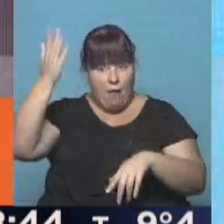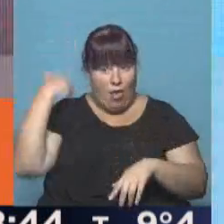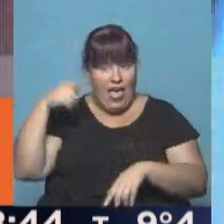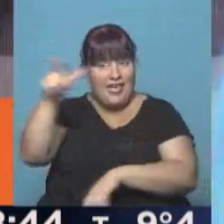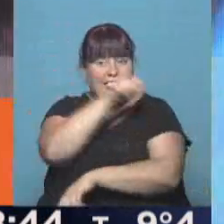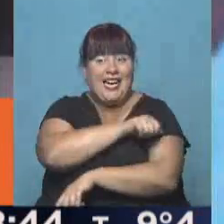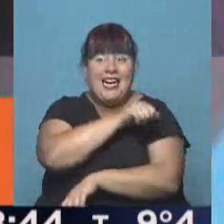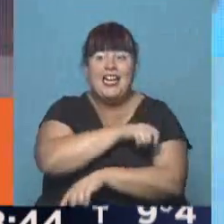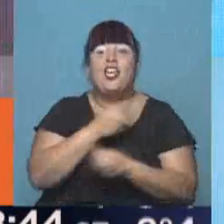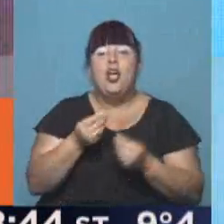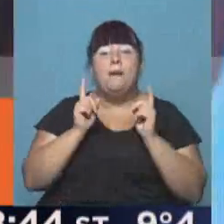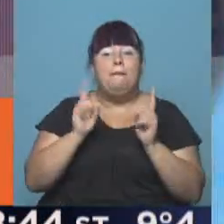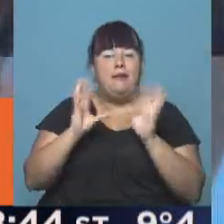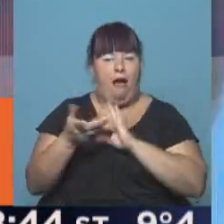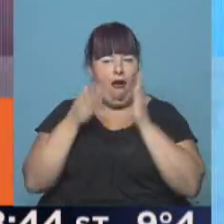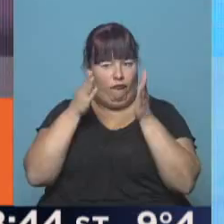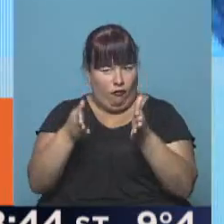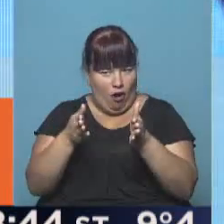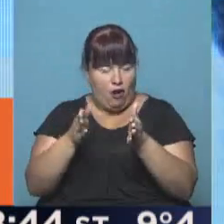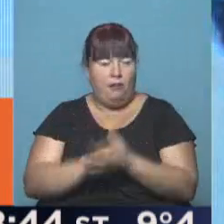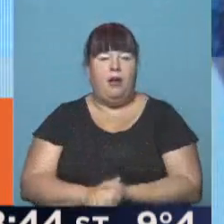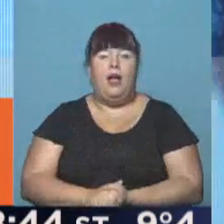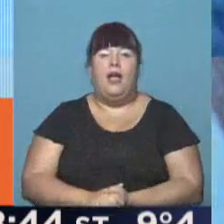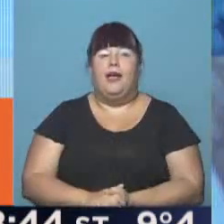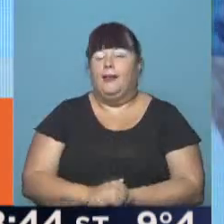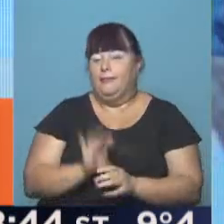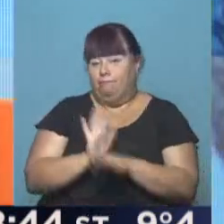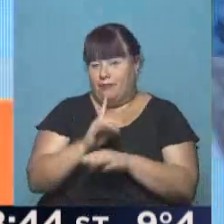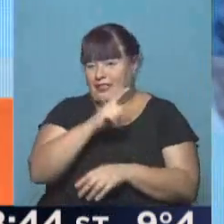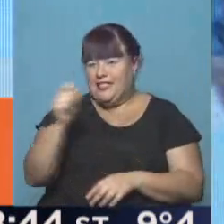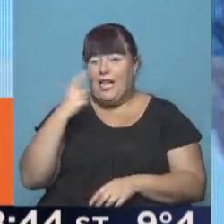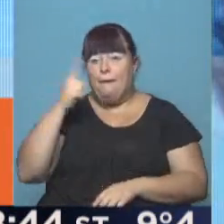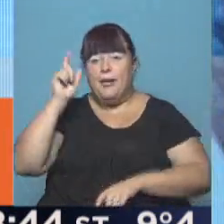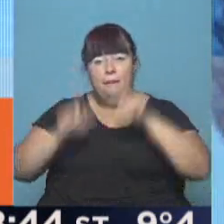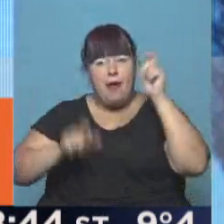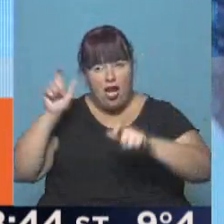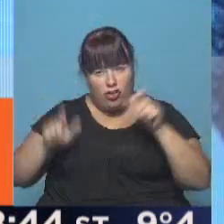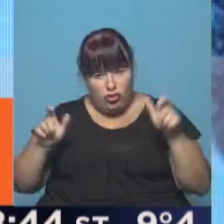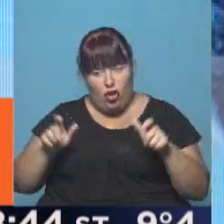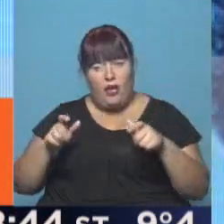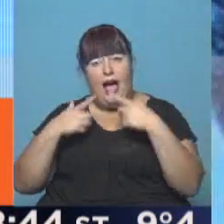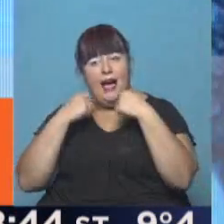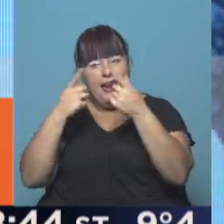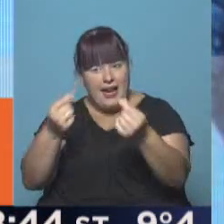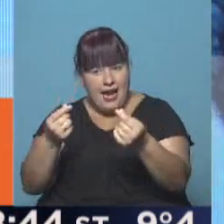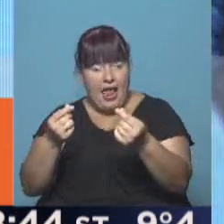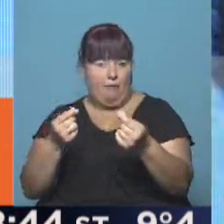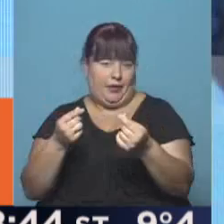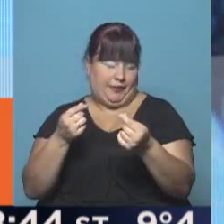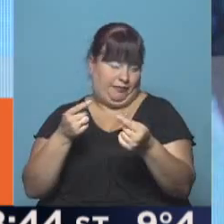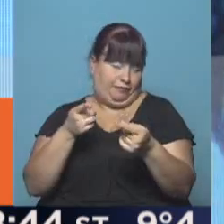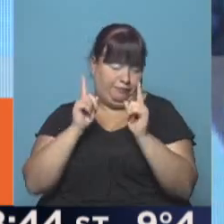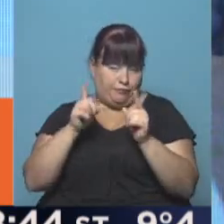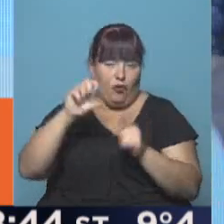Río de Janeiro fueron en esa misma dirección. Prácticamente 100.000 personas se manifestaron